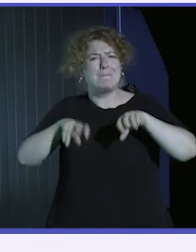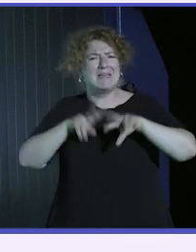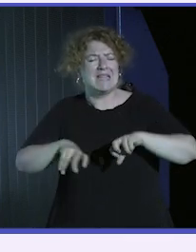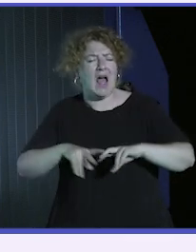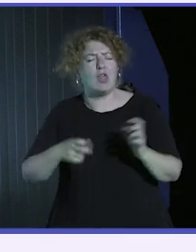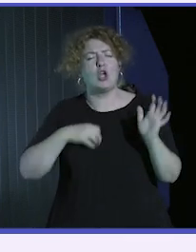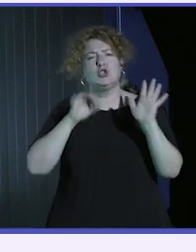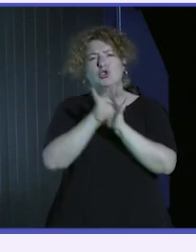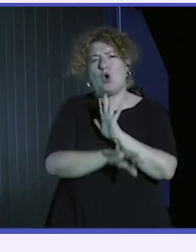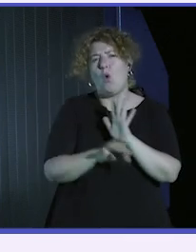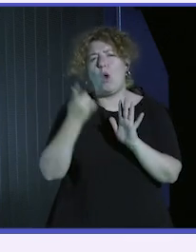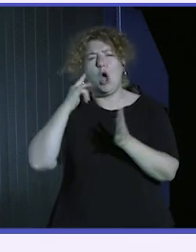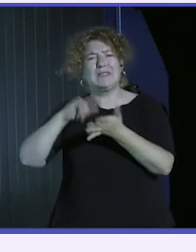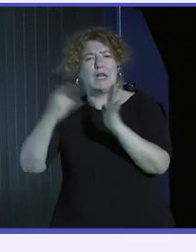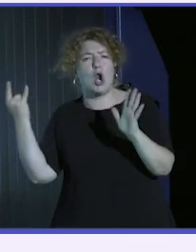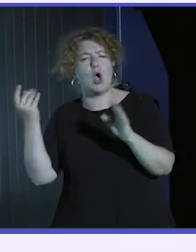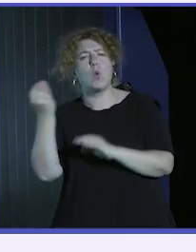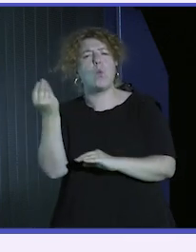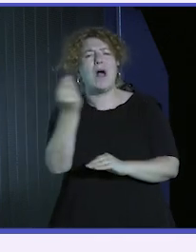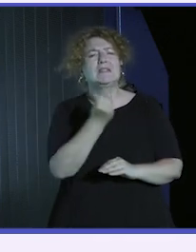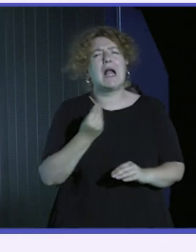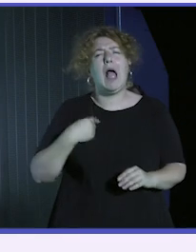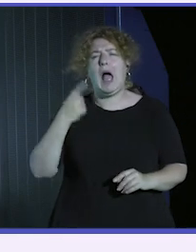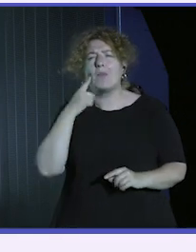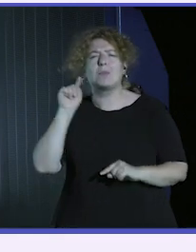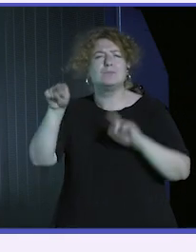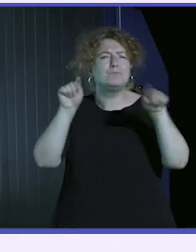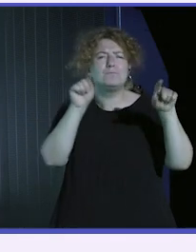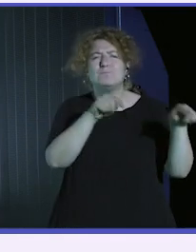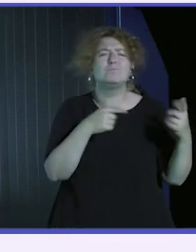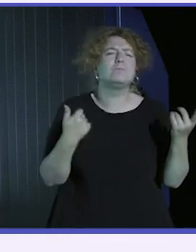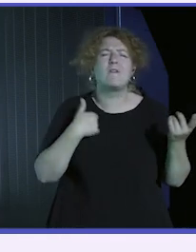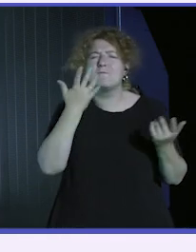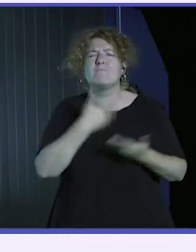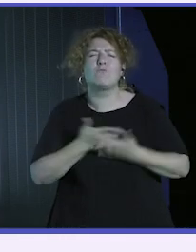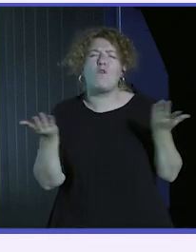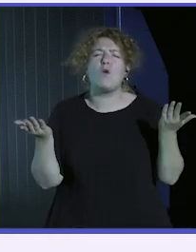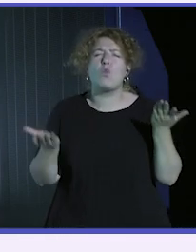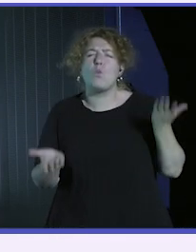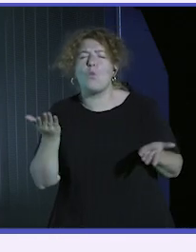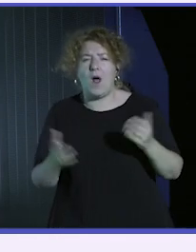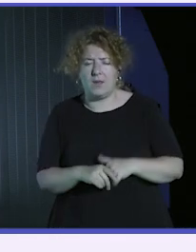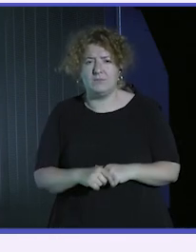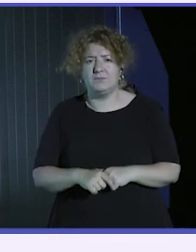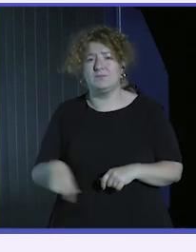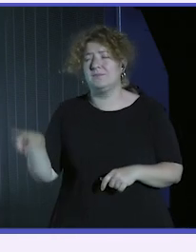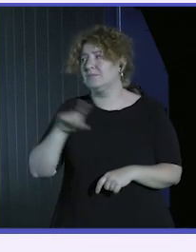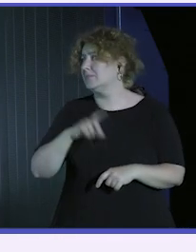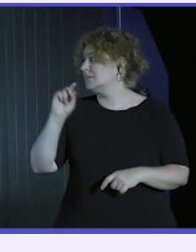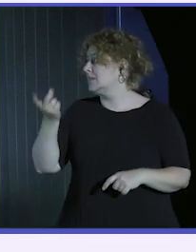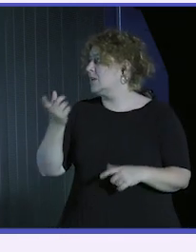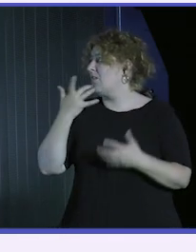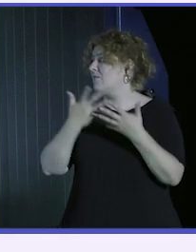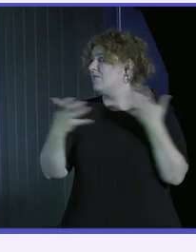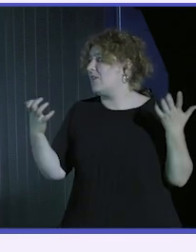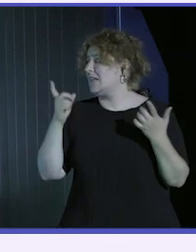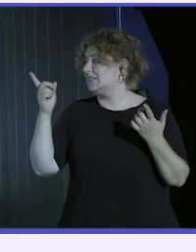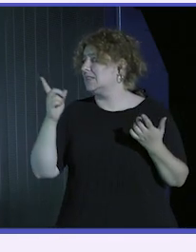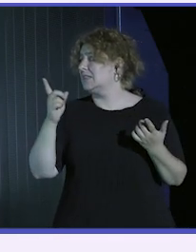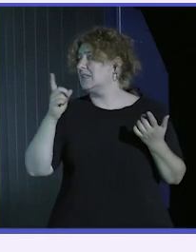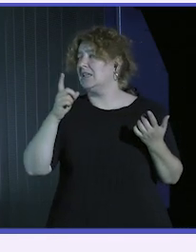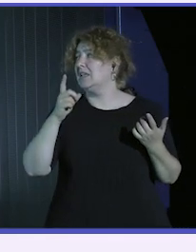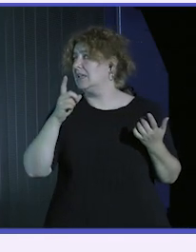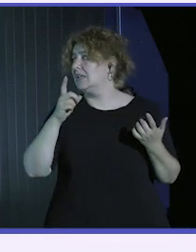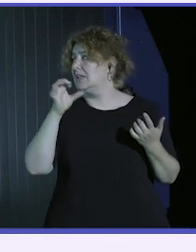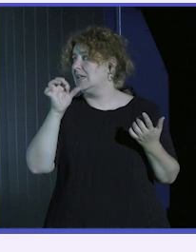diferentes tecnologías cuánticas para ver cuáles son más fiables. Queremos terminar con una frase de Satya que refleja muy bien desde